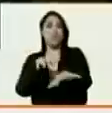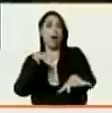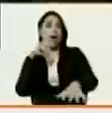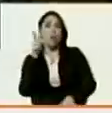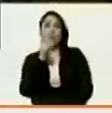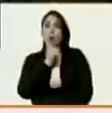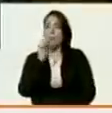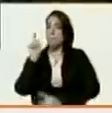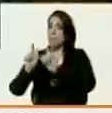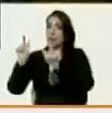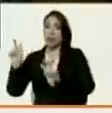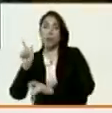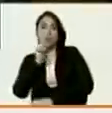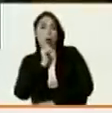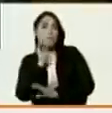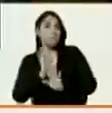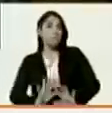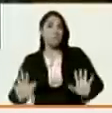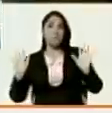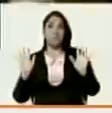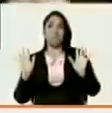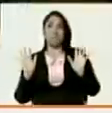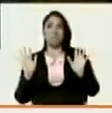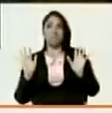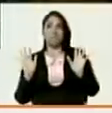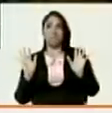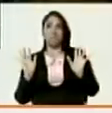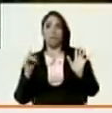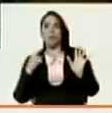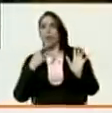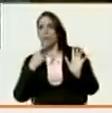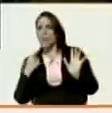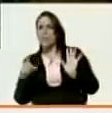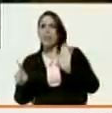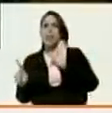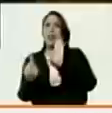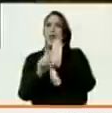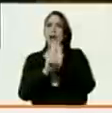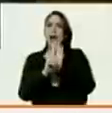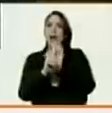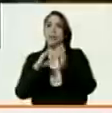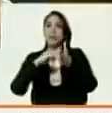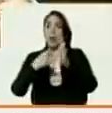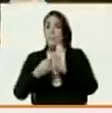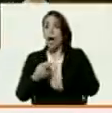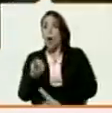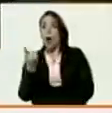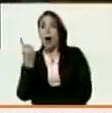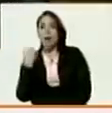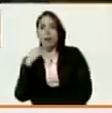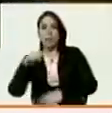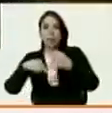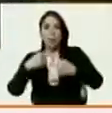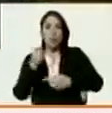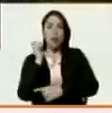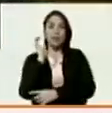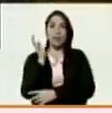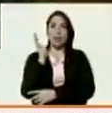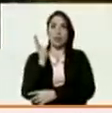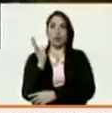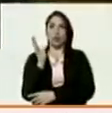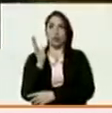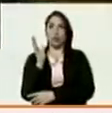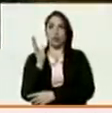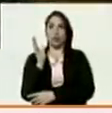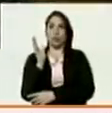no lograron el quórum reglamentario, dicen que es legal, sin embargo ayer, luego de la sesión que hubo